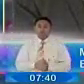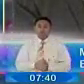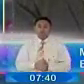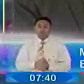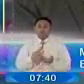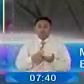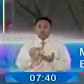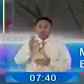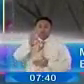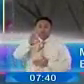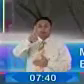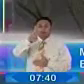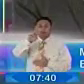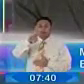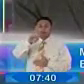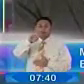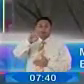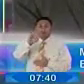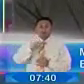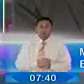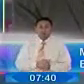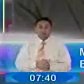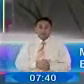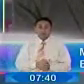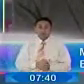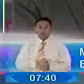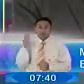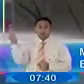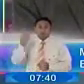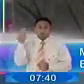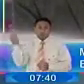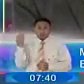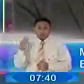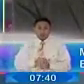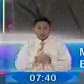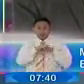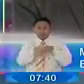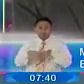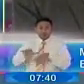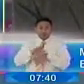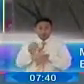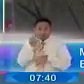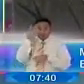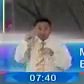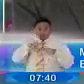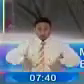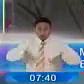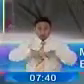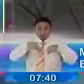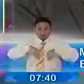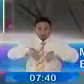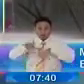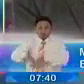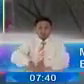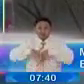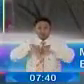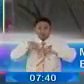Triunfo del Cantón Patate, en Baños de Ambato, en el sector de Río Blanco, sectores muy deprimidos, agrícolas,